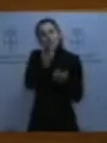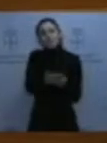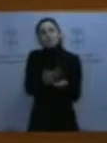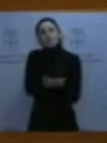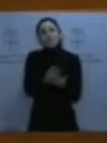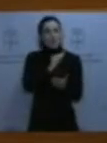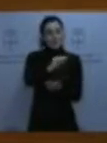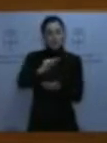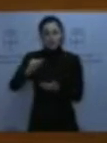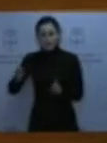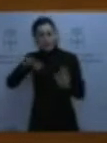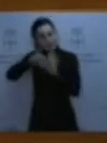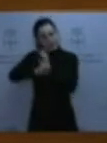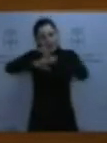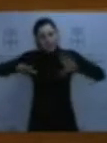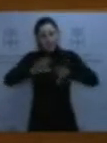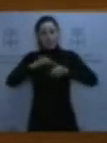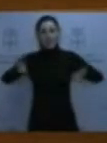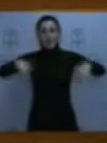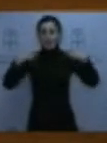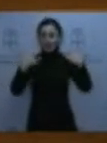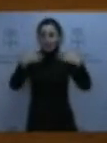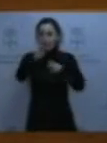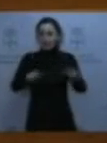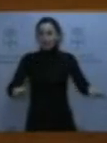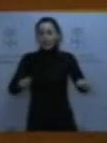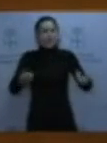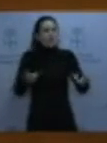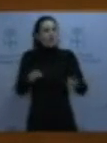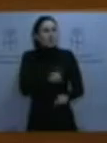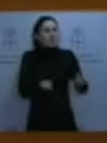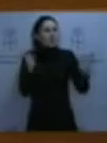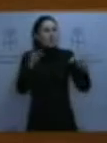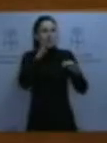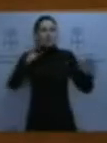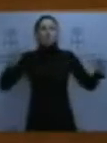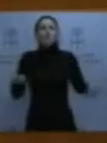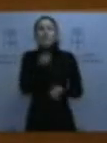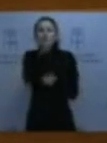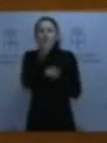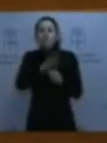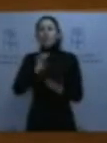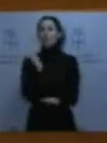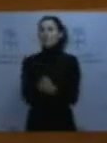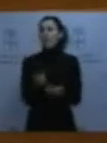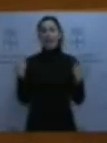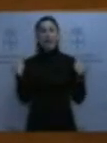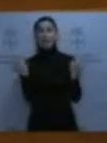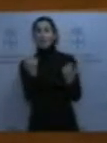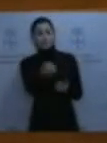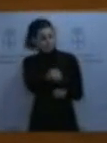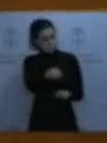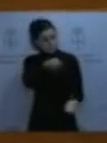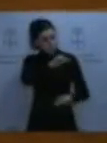es otra, porque no hay problema en publicar la información que el ciudadano necesita para pagar impuestos o cumplir sus